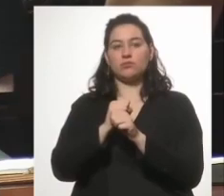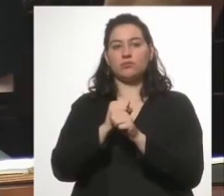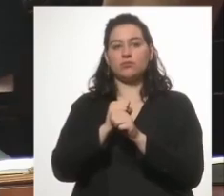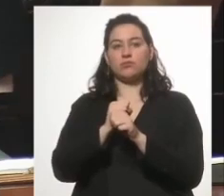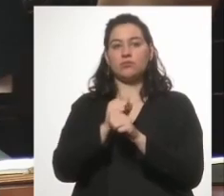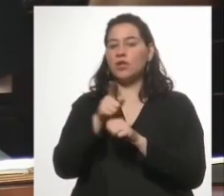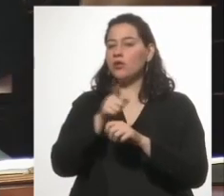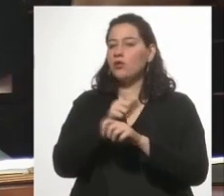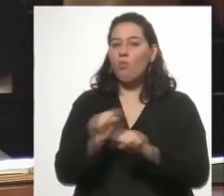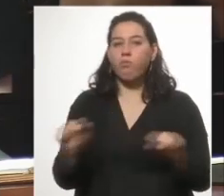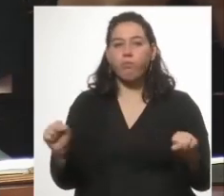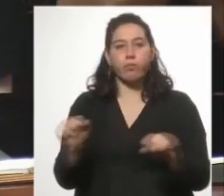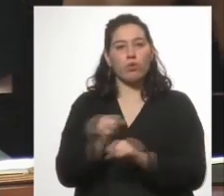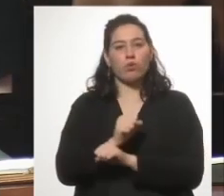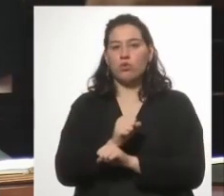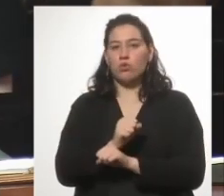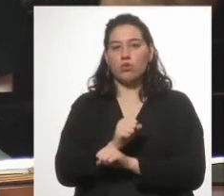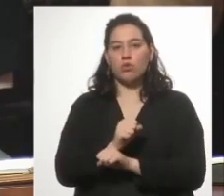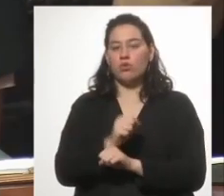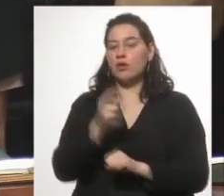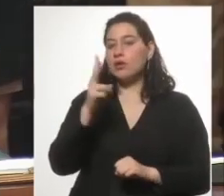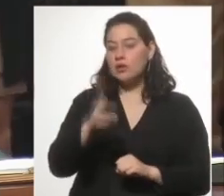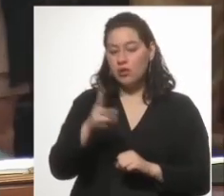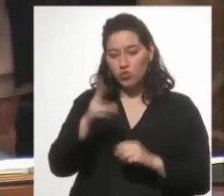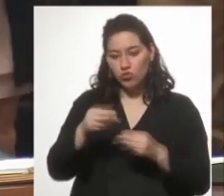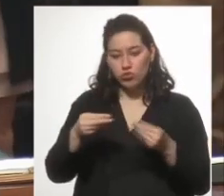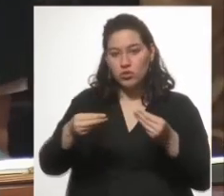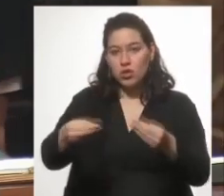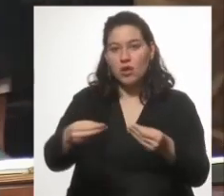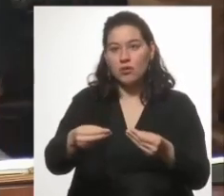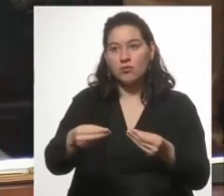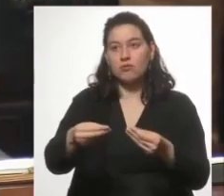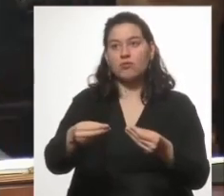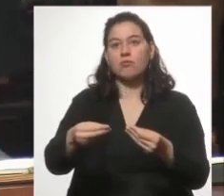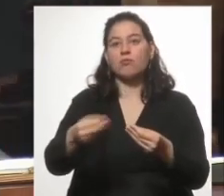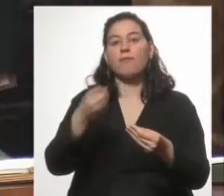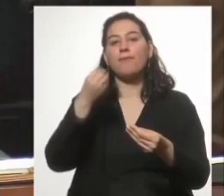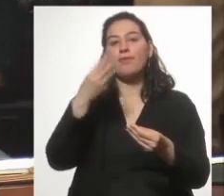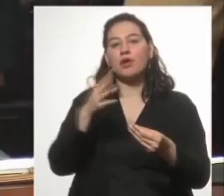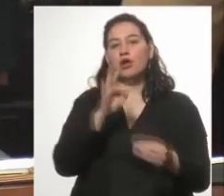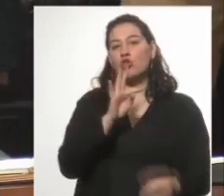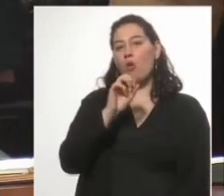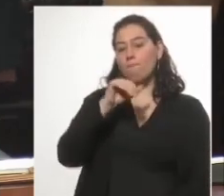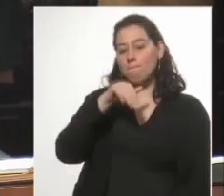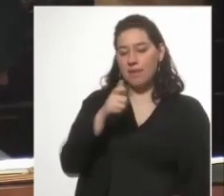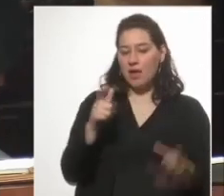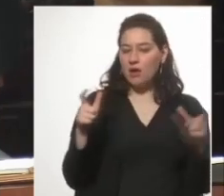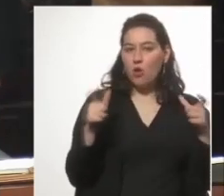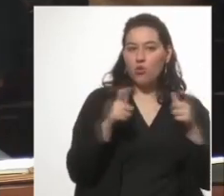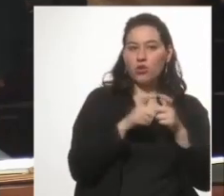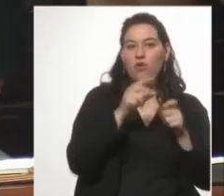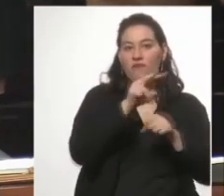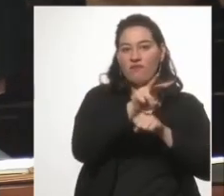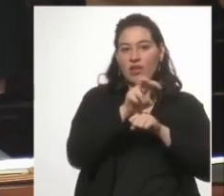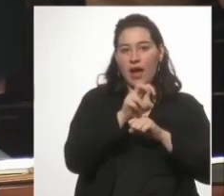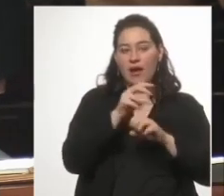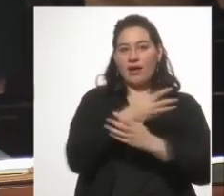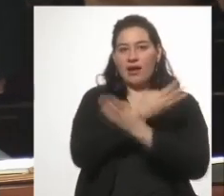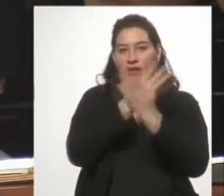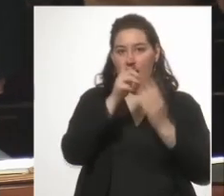No pudo entregarle la renuncia al doctor Toma porque éste estaba reunido con el fiscal